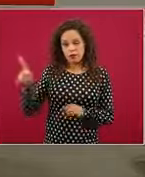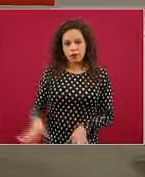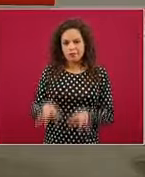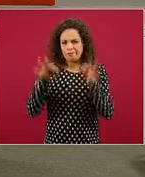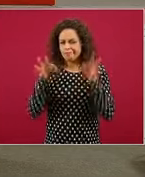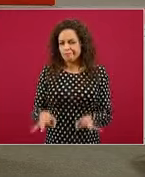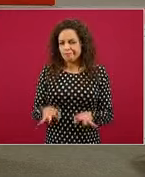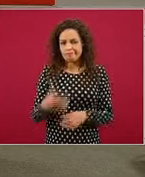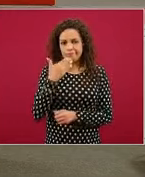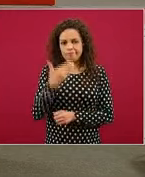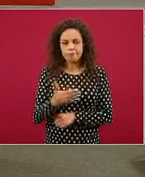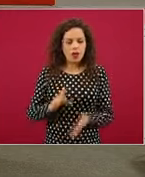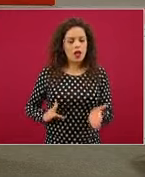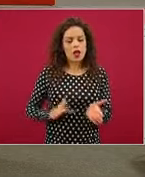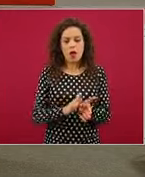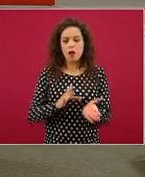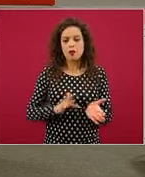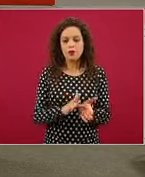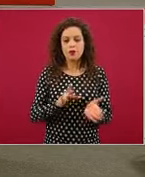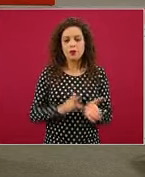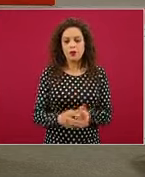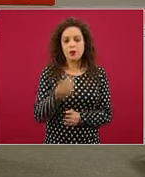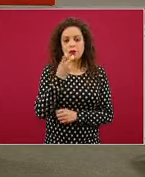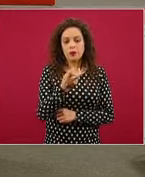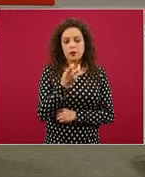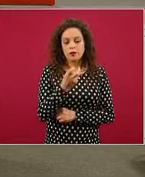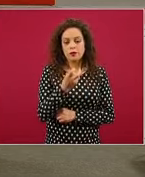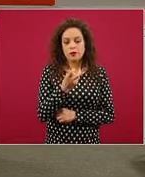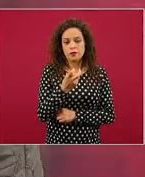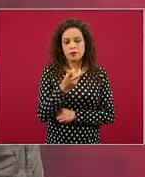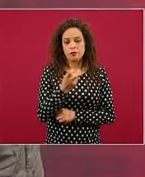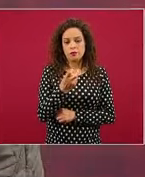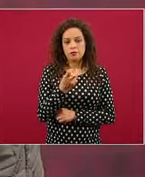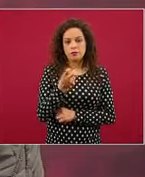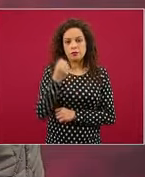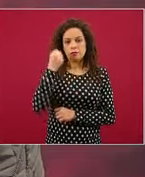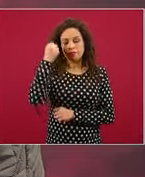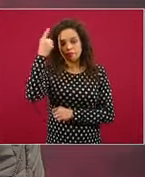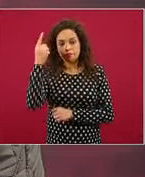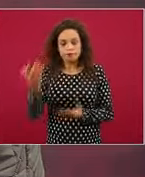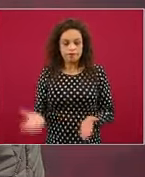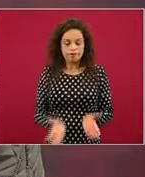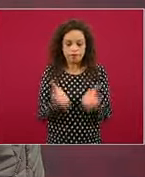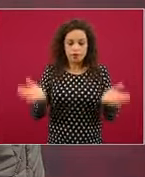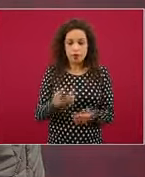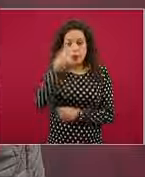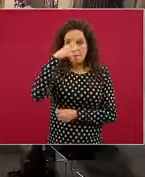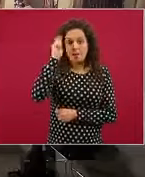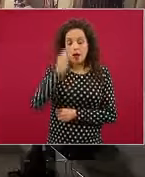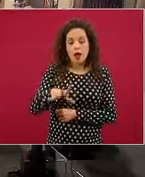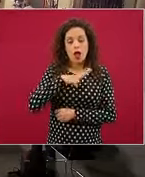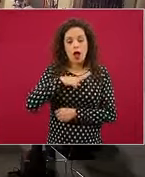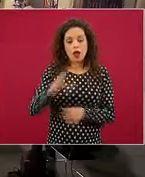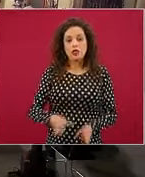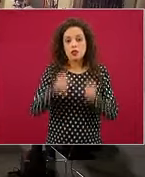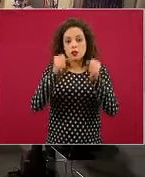en apoyar estas iniciativas para garantizar la seguridad sanitaria con respecto a la vacuna